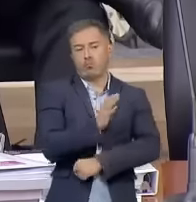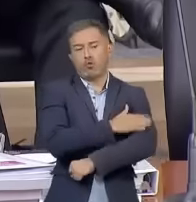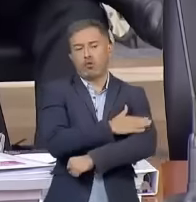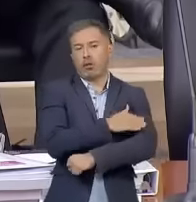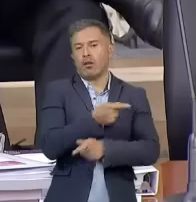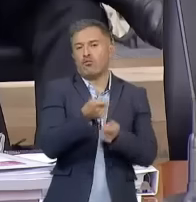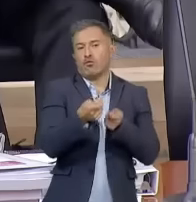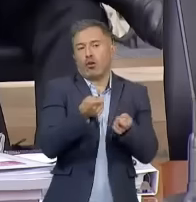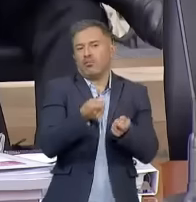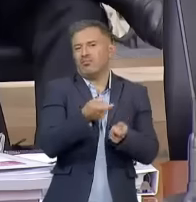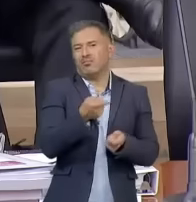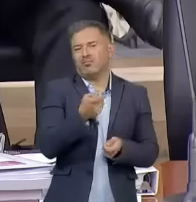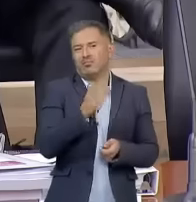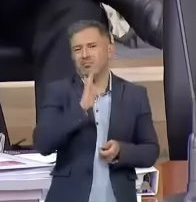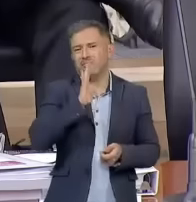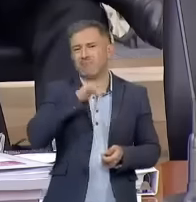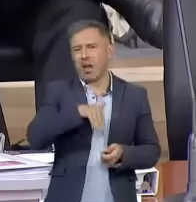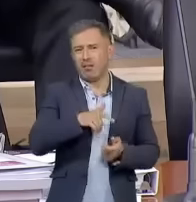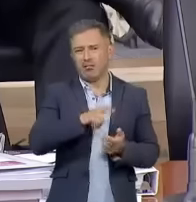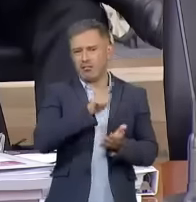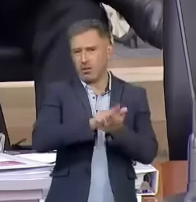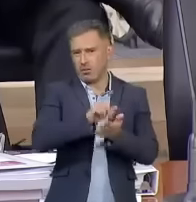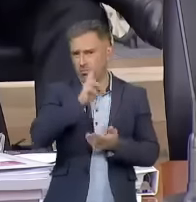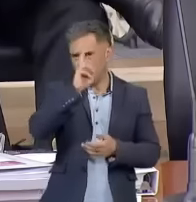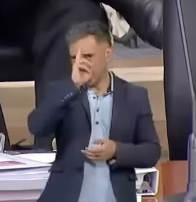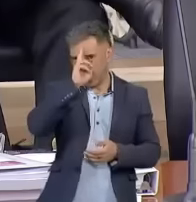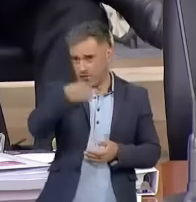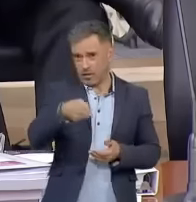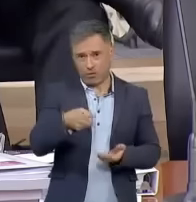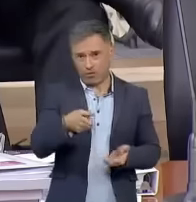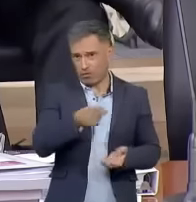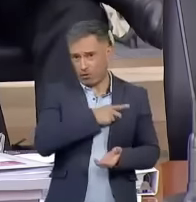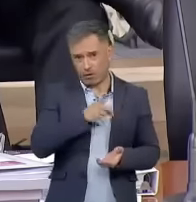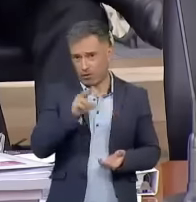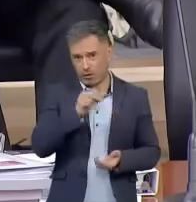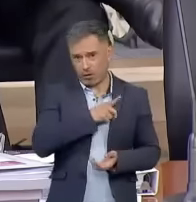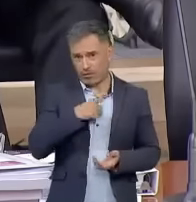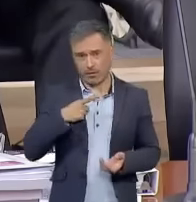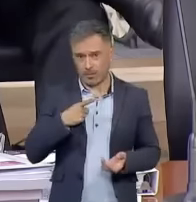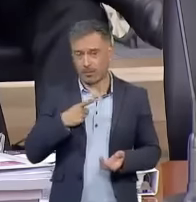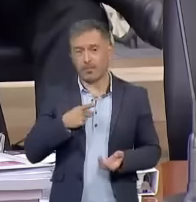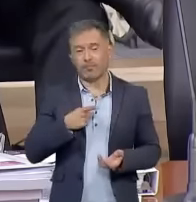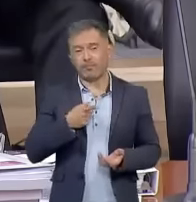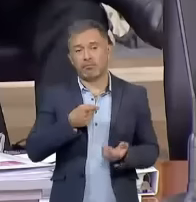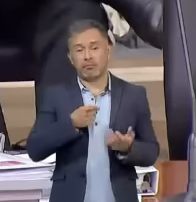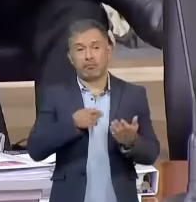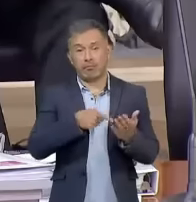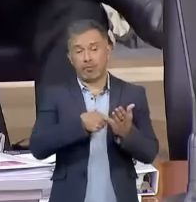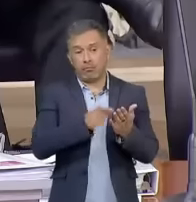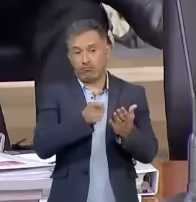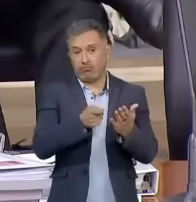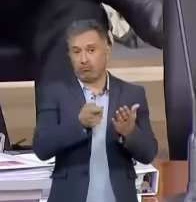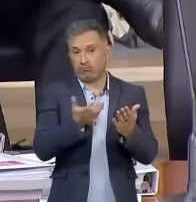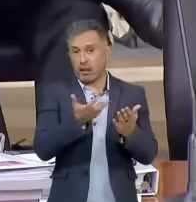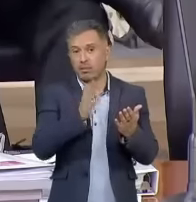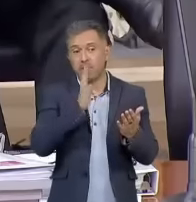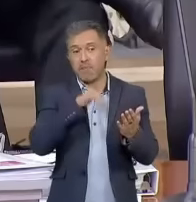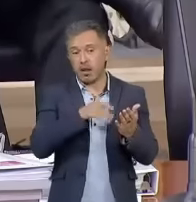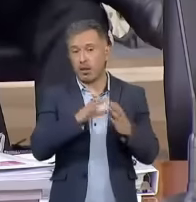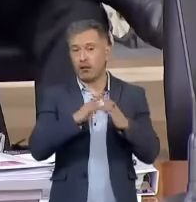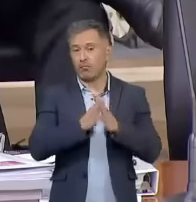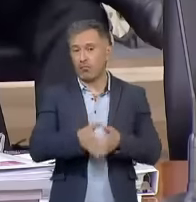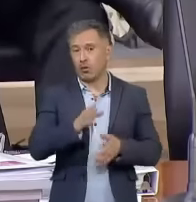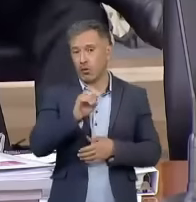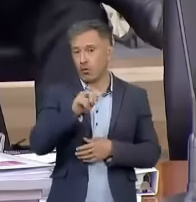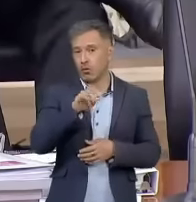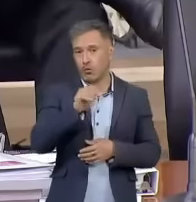práctica incorrecta indebida Inclusive la ley considera Eh Así este tipo de conductas en